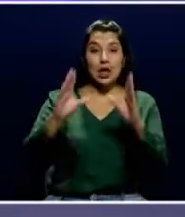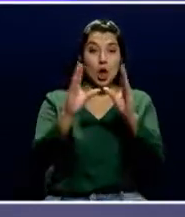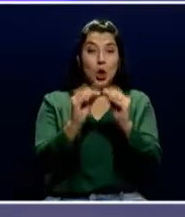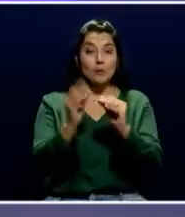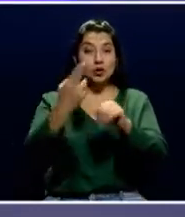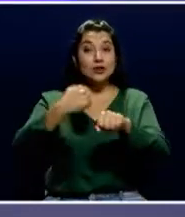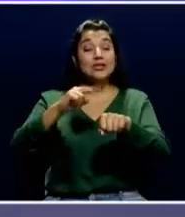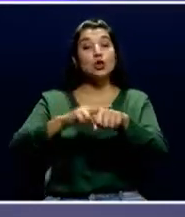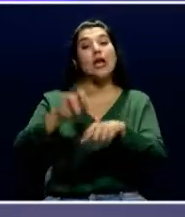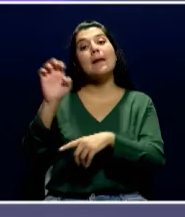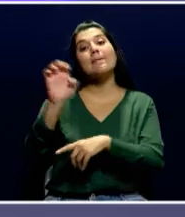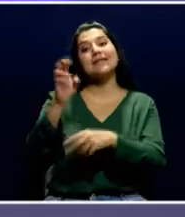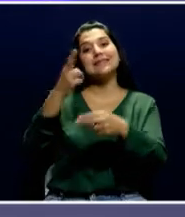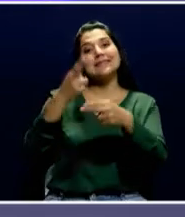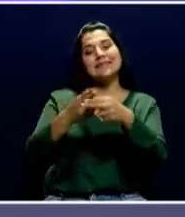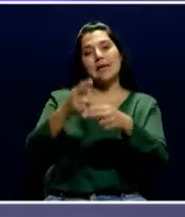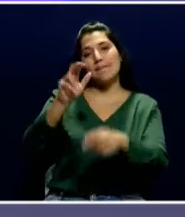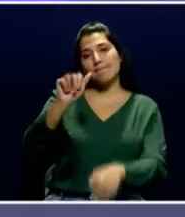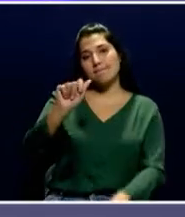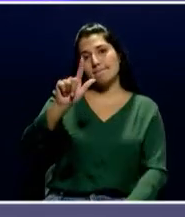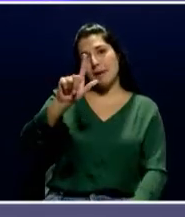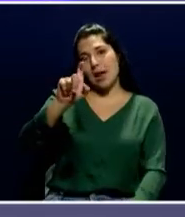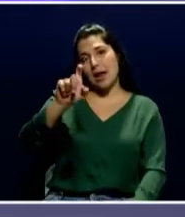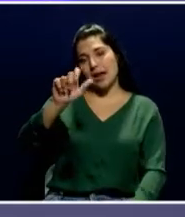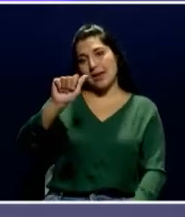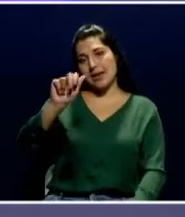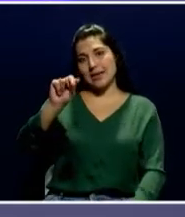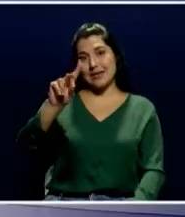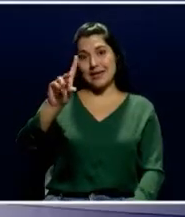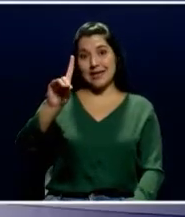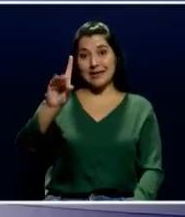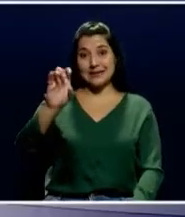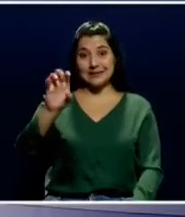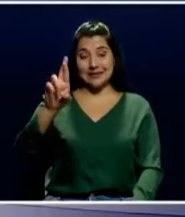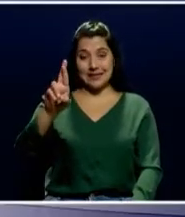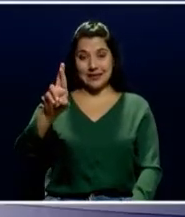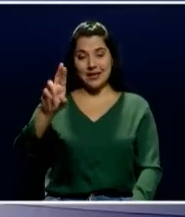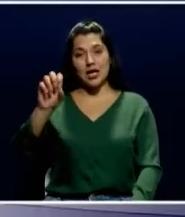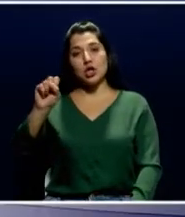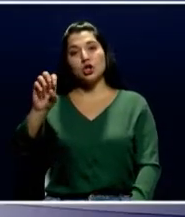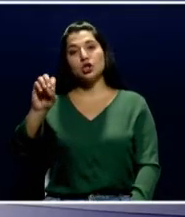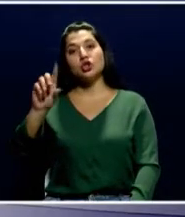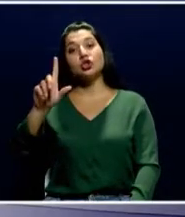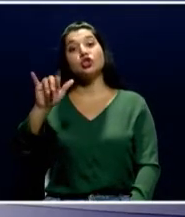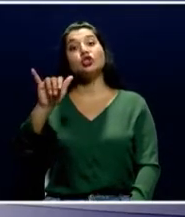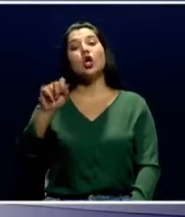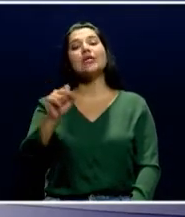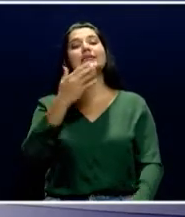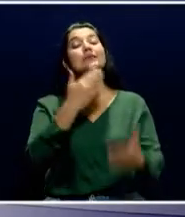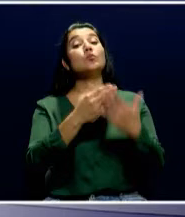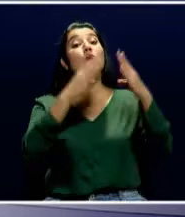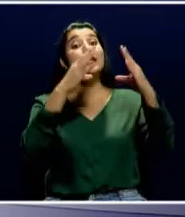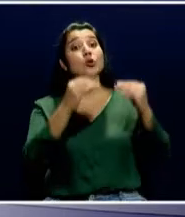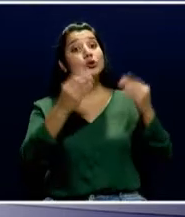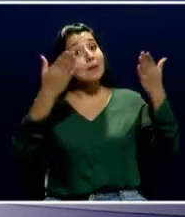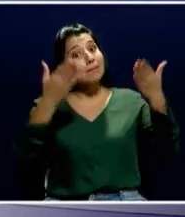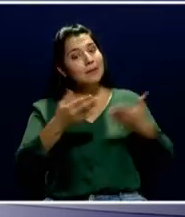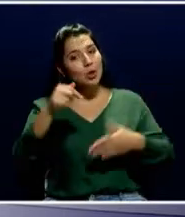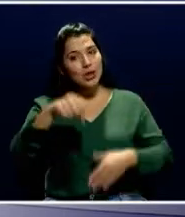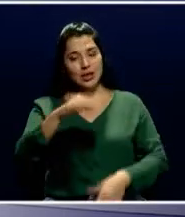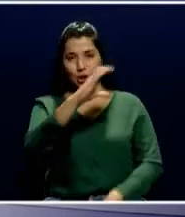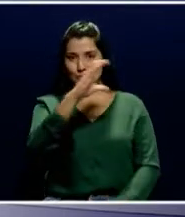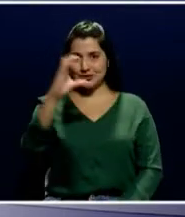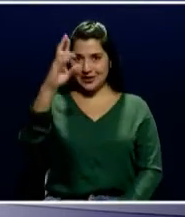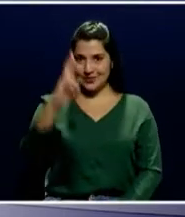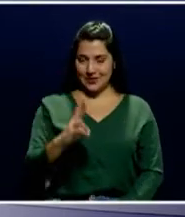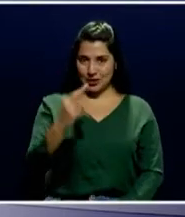de Emergencias, Alexander Solís Delgado. Buenas noches, don Alexander. Bienvenido al set de Costa Rica Noticias.